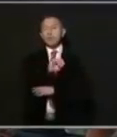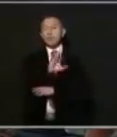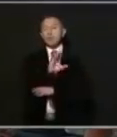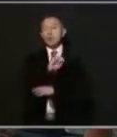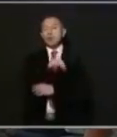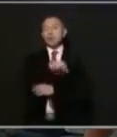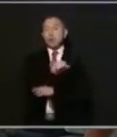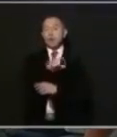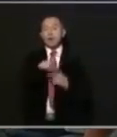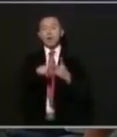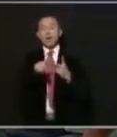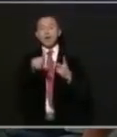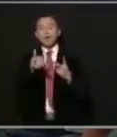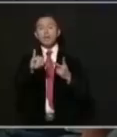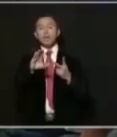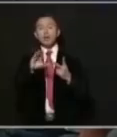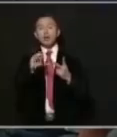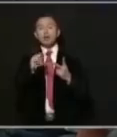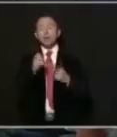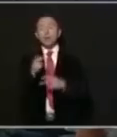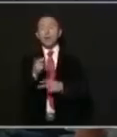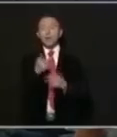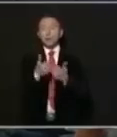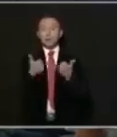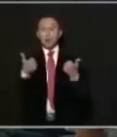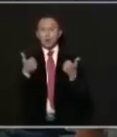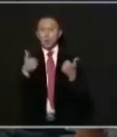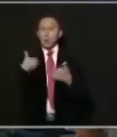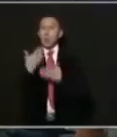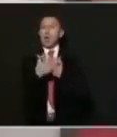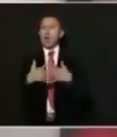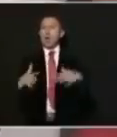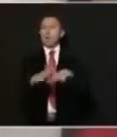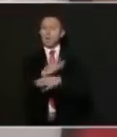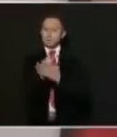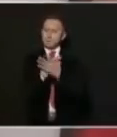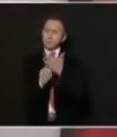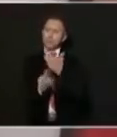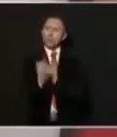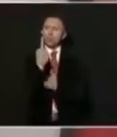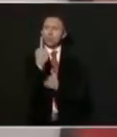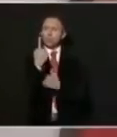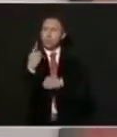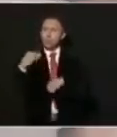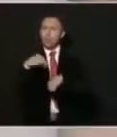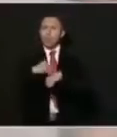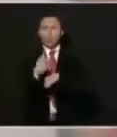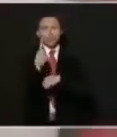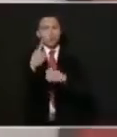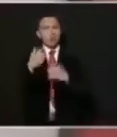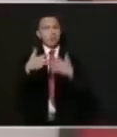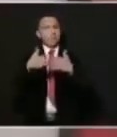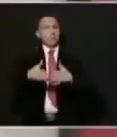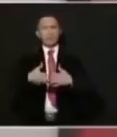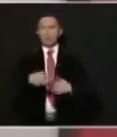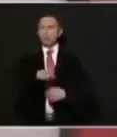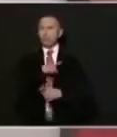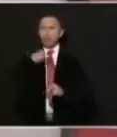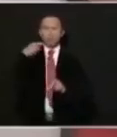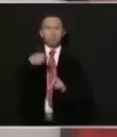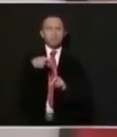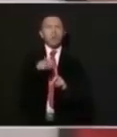en una sola empresa para el abasto y la distribución de alimentos